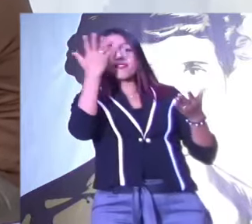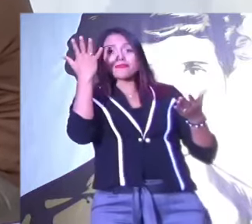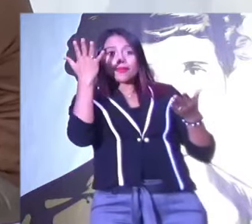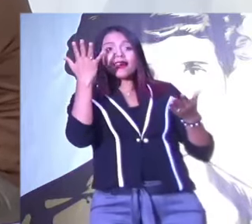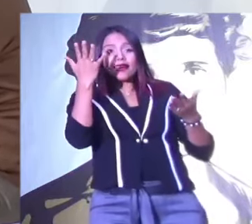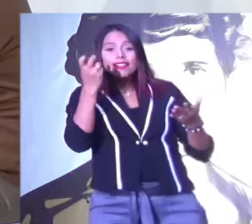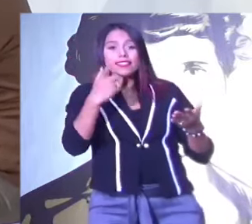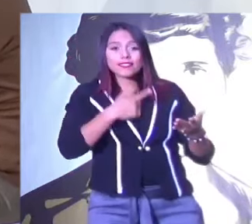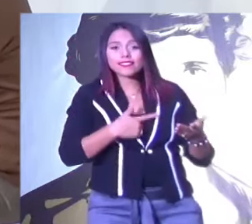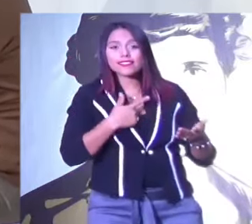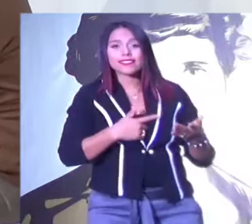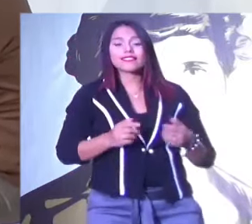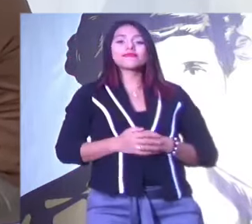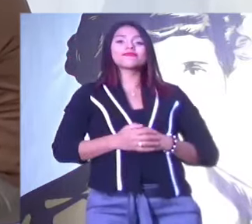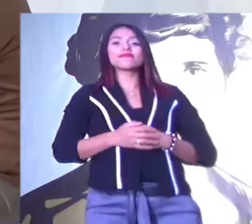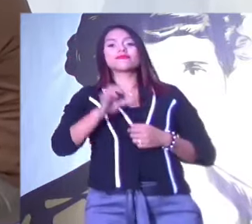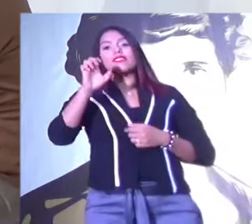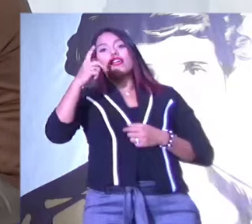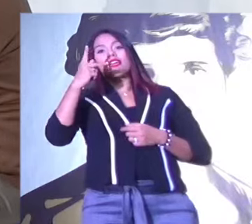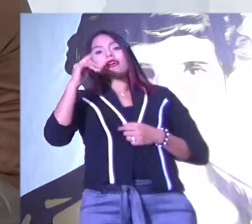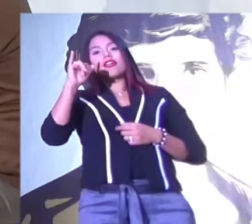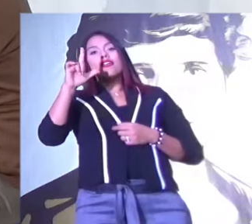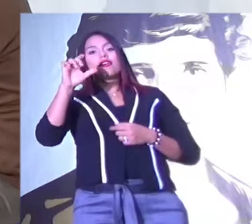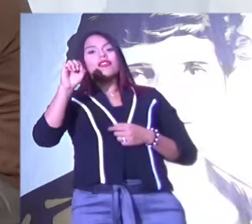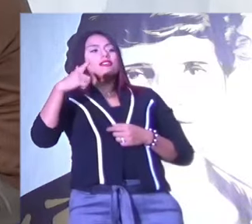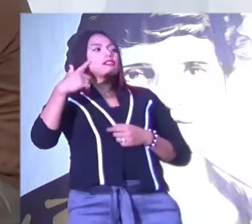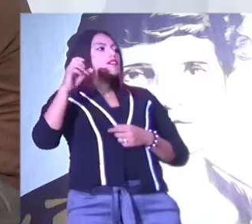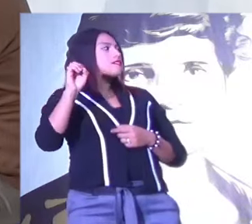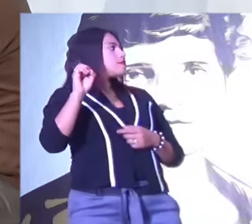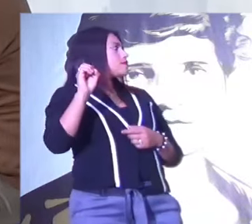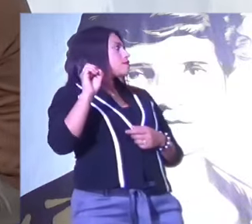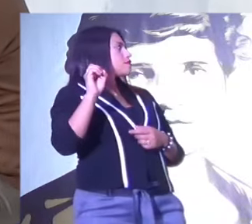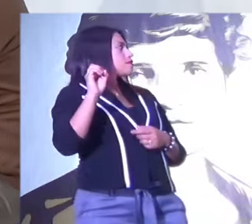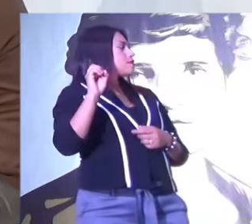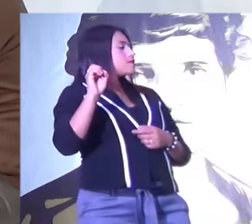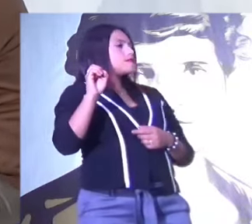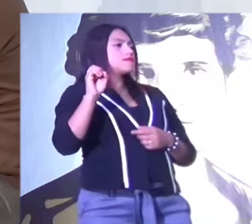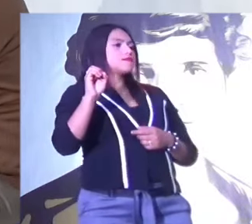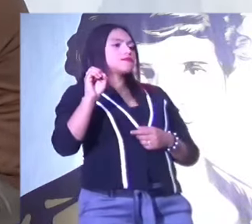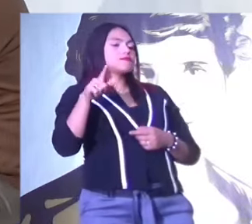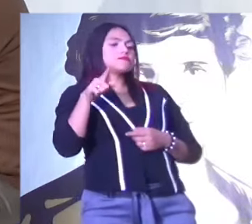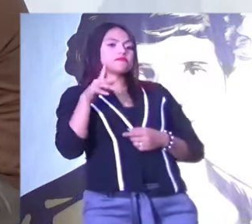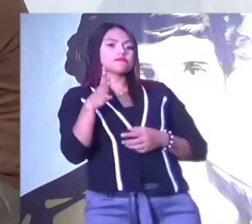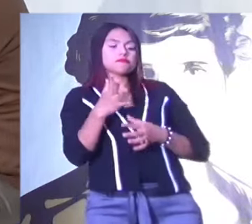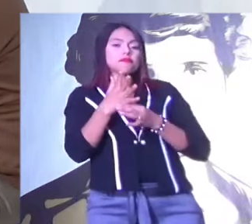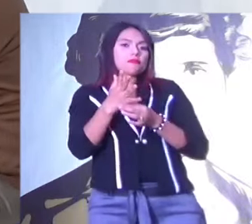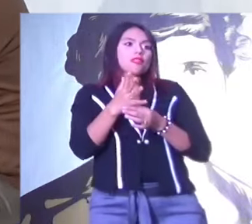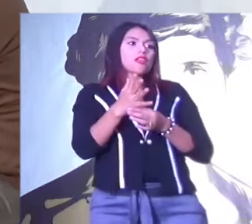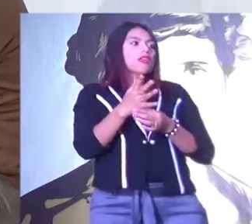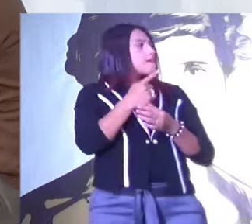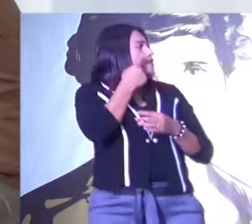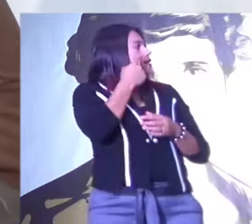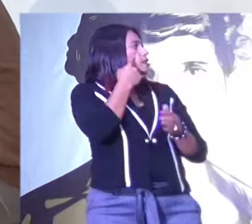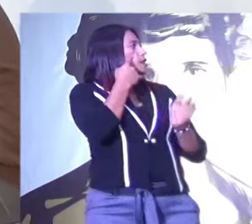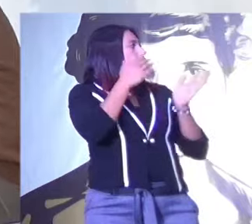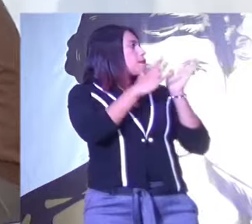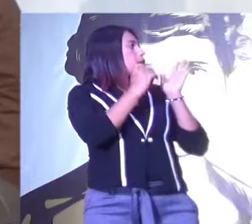epílogo, ciertamente, este se llama manuscrito hallado en un rollo de papel, y bueno, se presenta pues en un rollo de papel, ¿no?